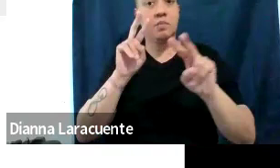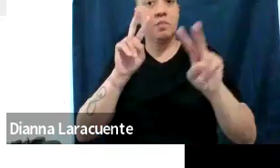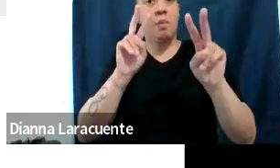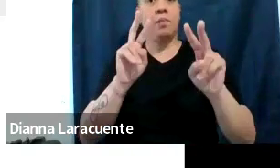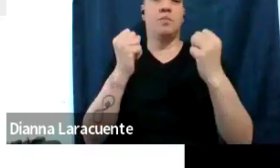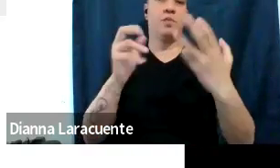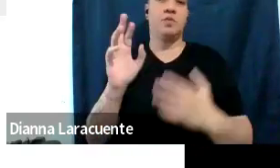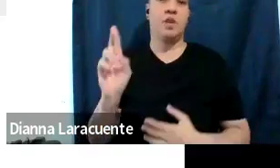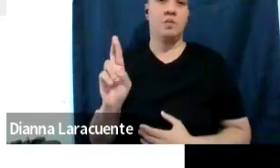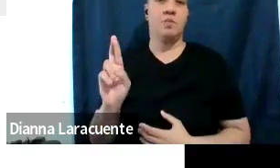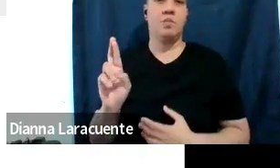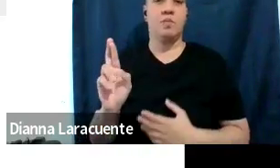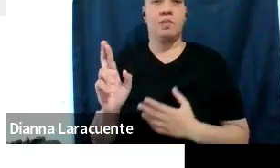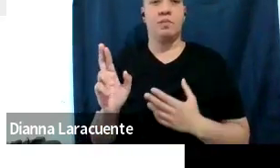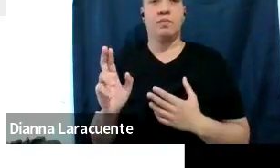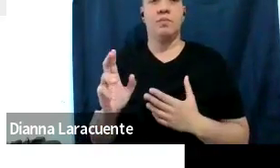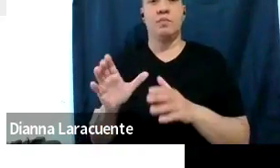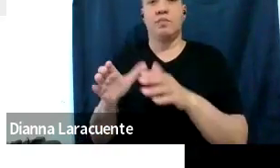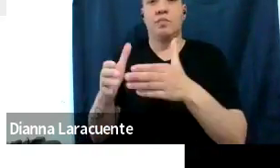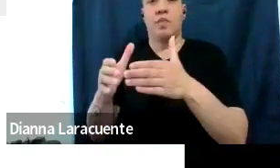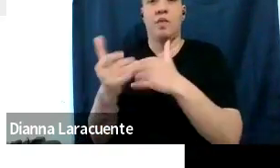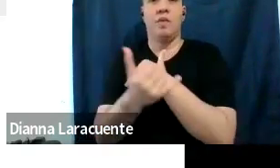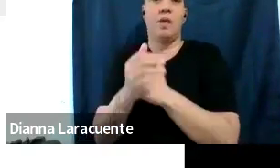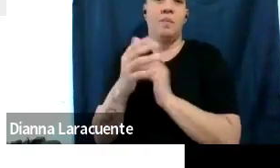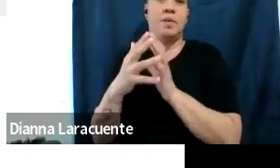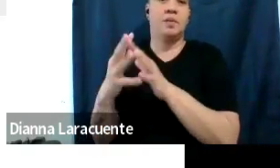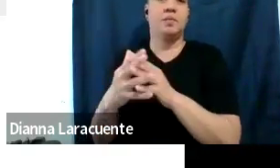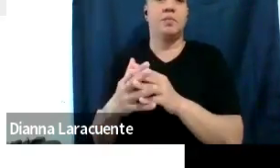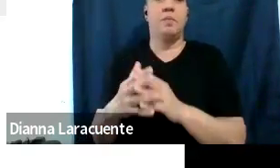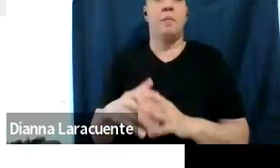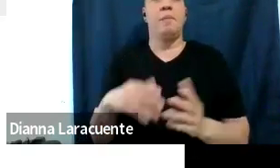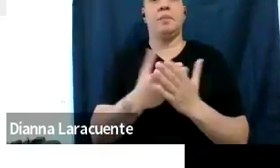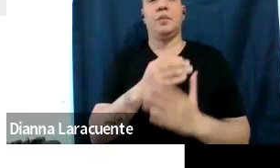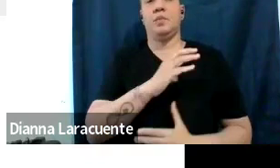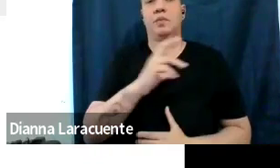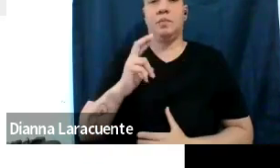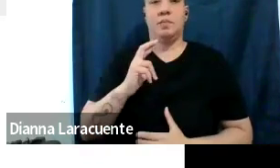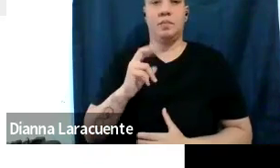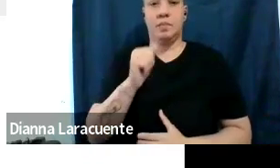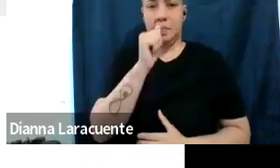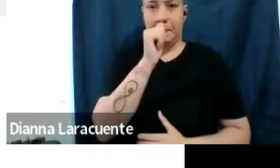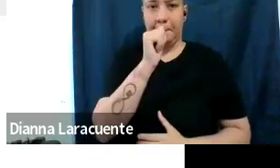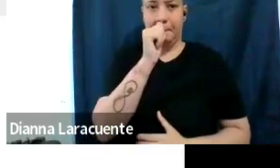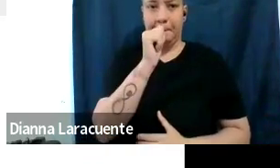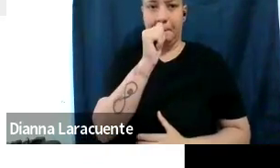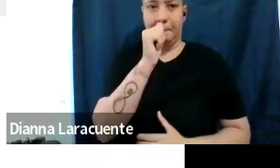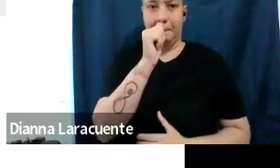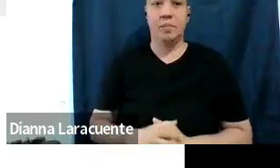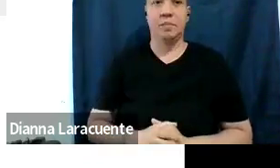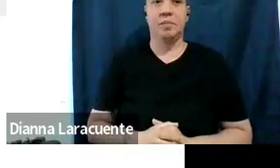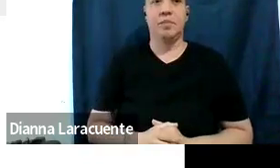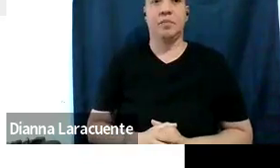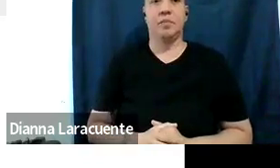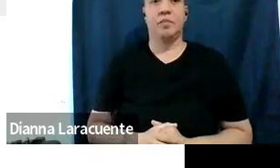República Americana y entonces llega de comisionado residente y entonces